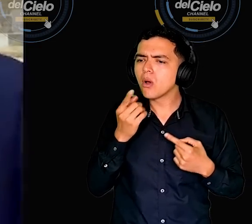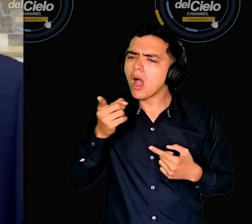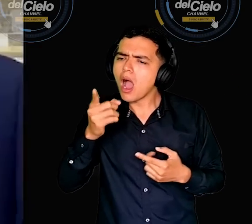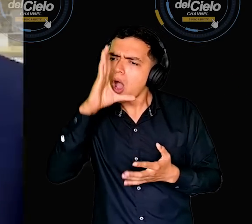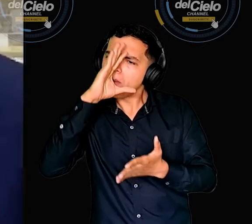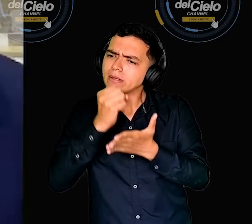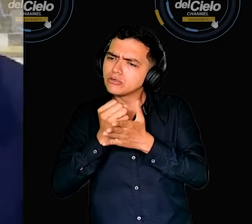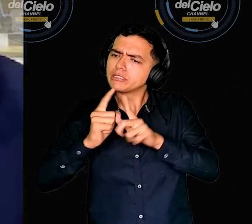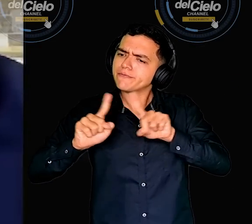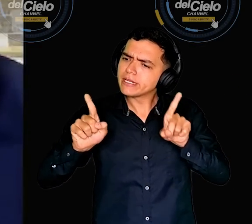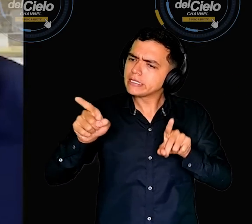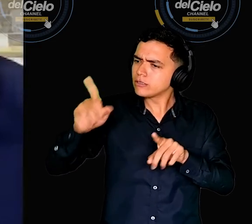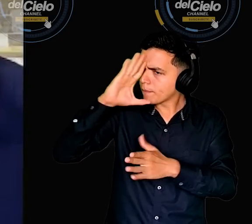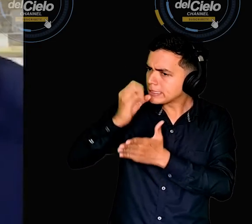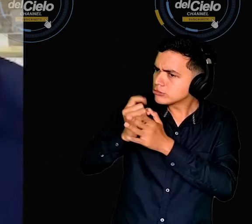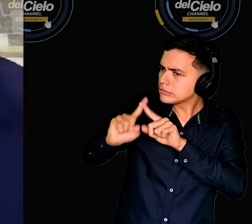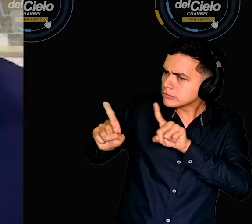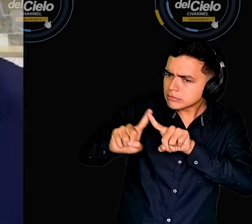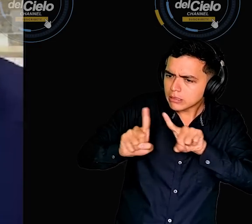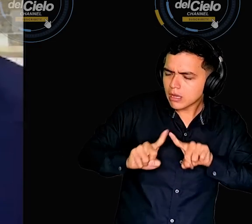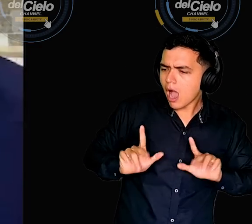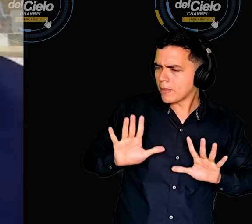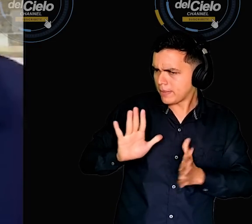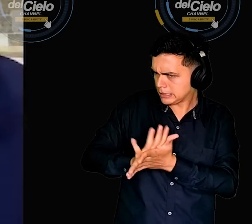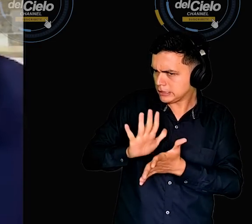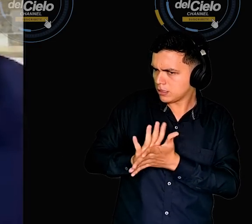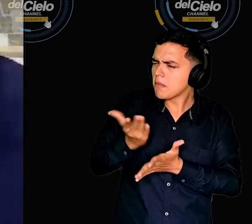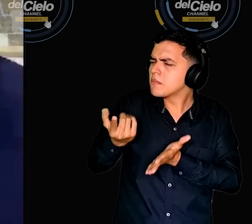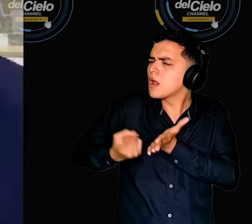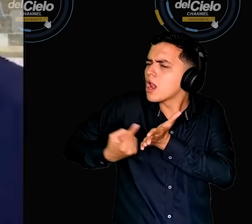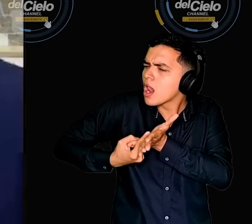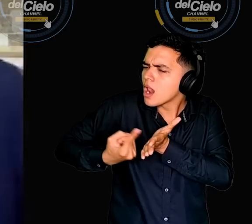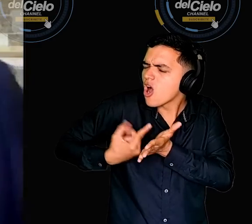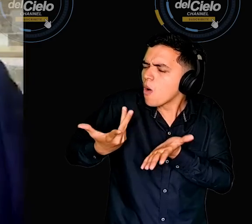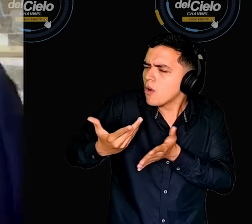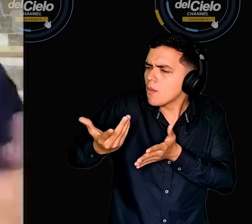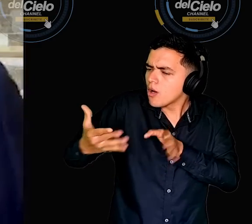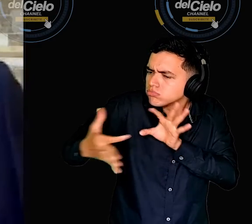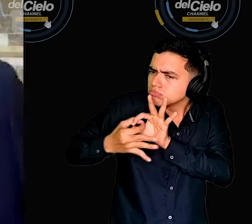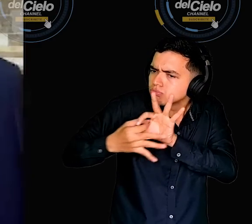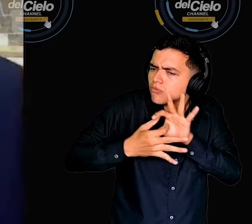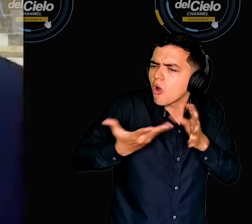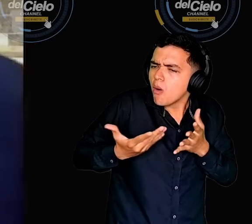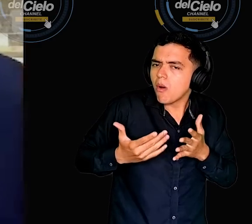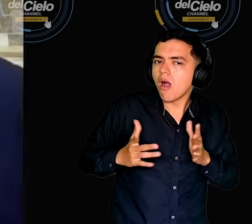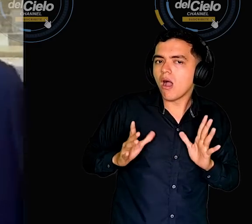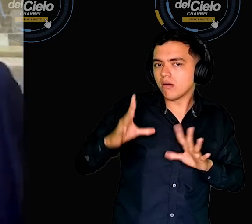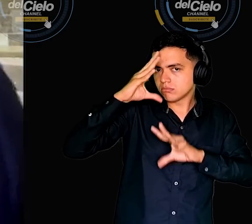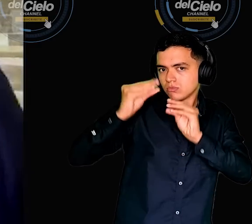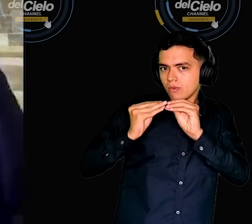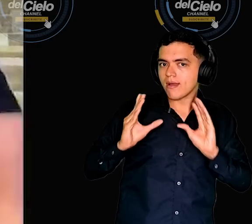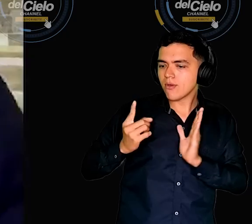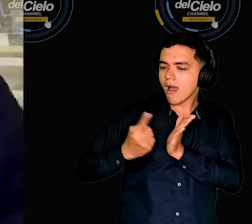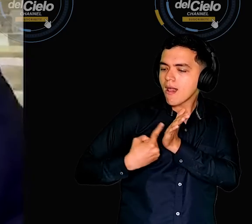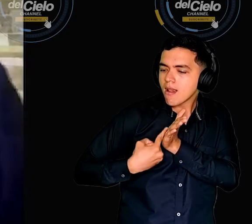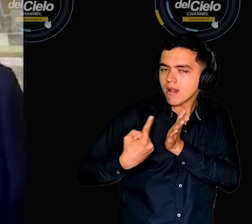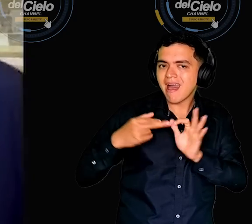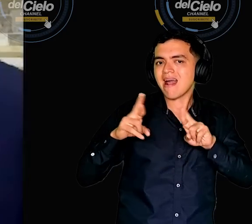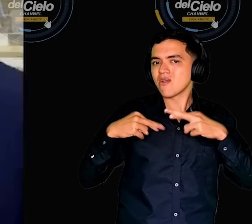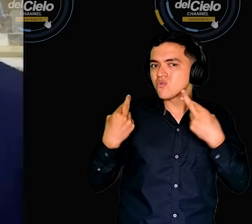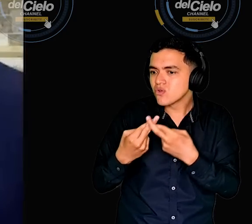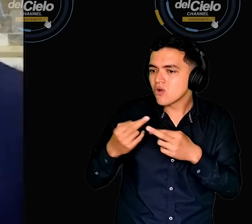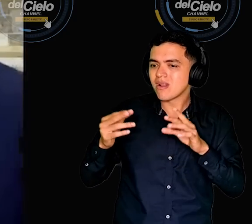buenas costumbres. Dice, el que habla así está envanecido, nada sabe, y delira acerca de cuestiones y contiendas de